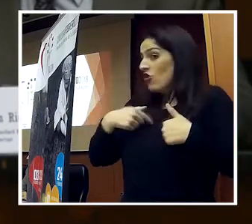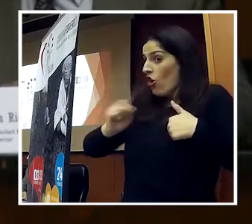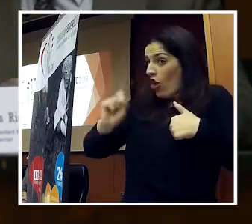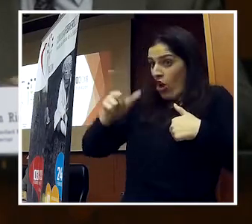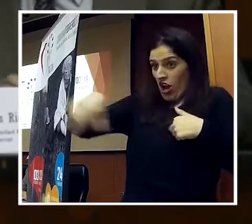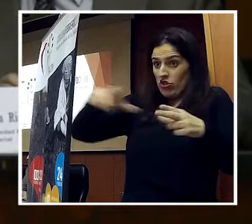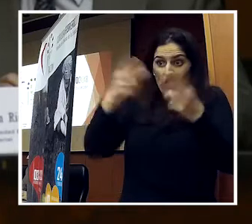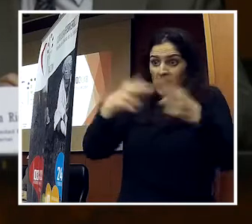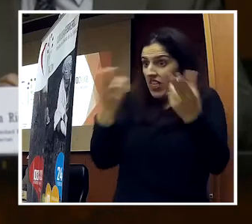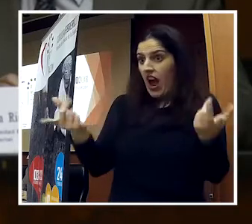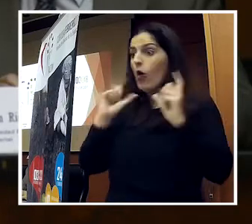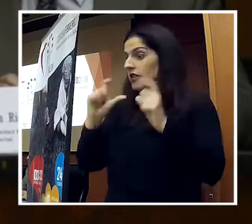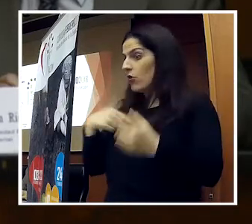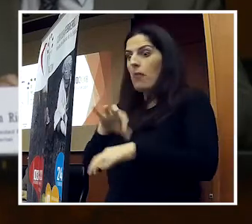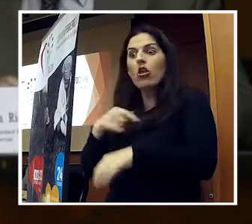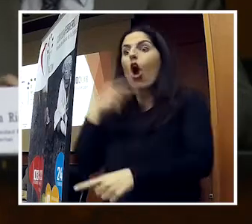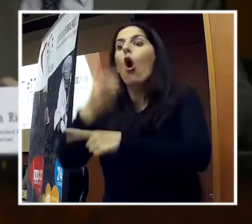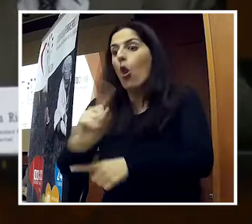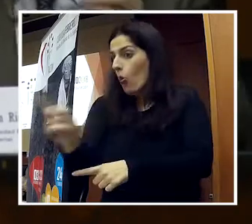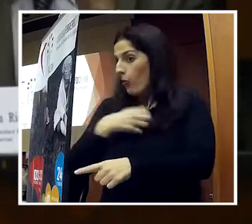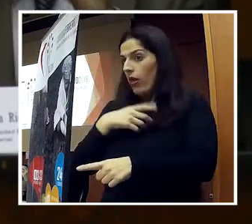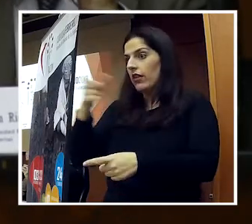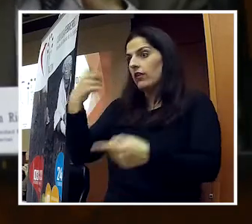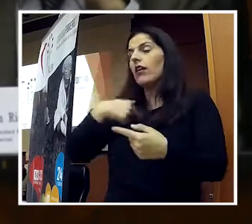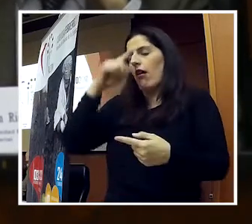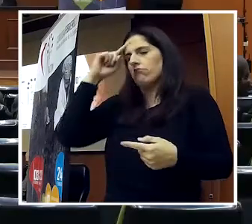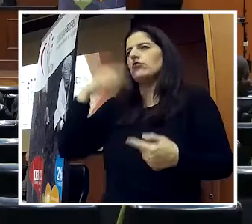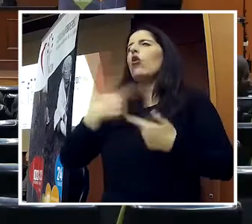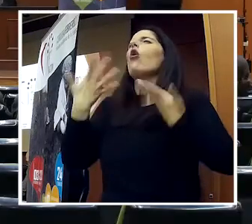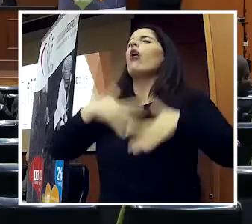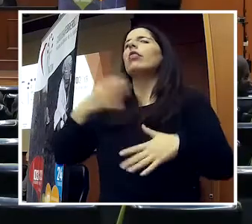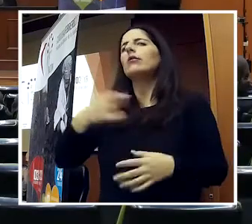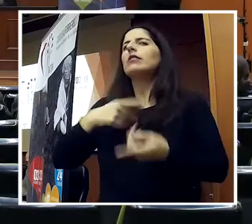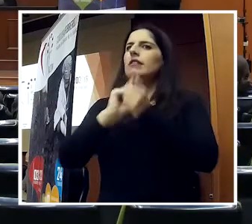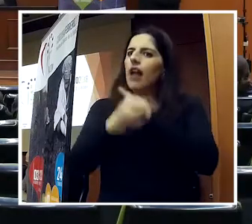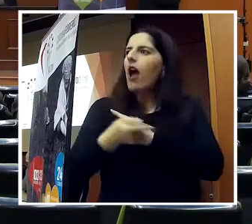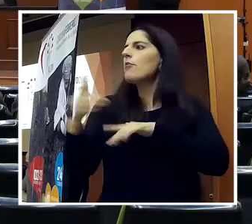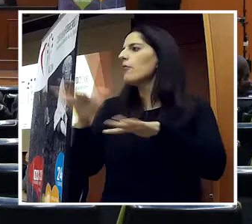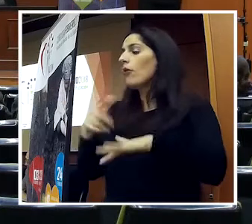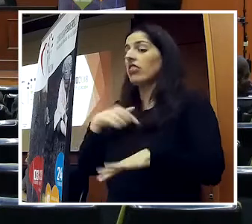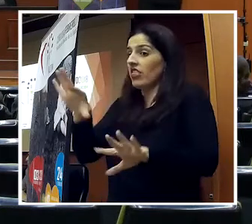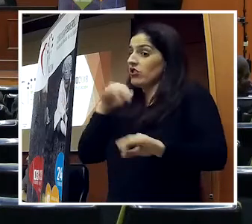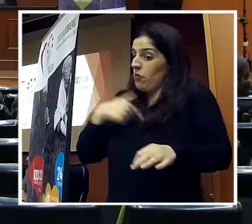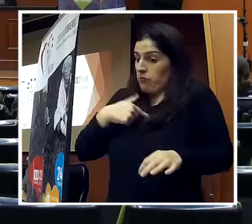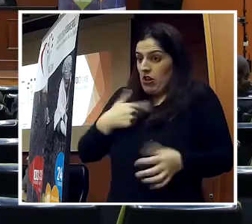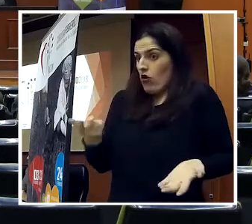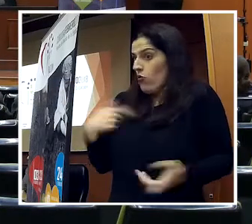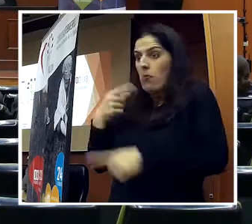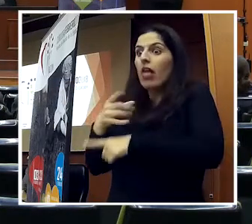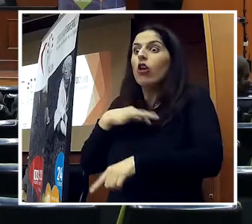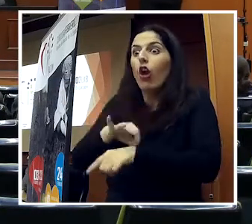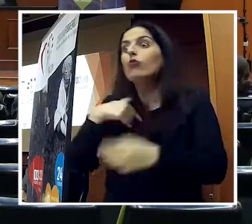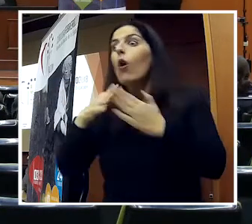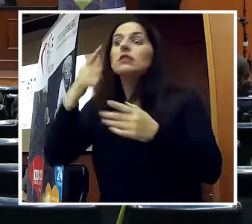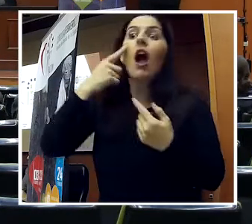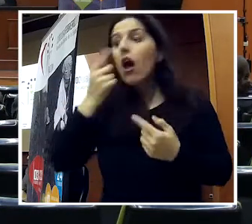prevención, esto es un tema de la sociedad. Las personas tienen que mentalizarse, tienen que saber lo que tienen que hacer, tienen que tomar decisiones que le permitan prevenir estas